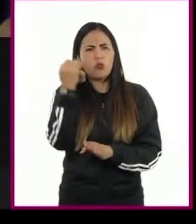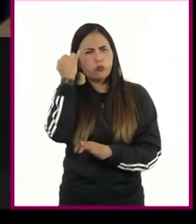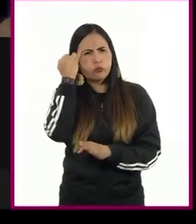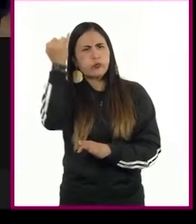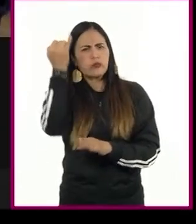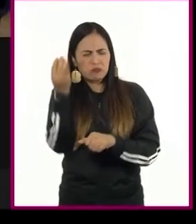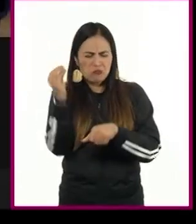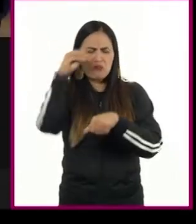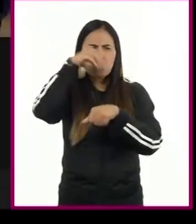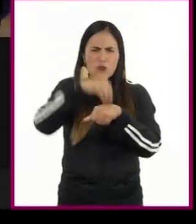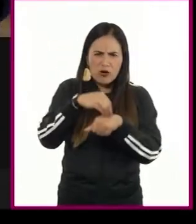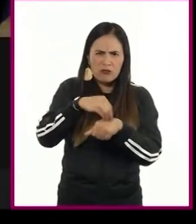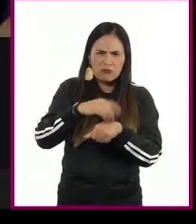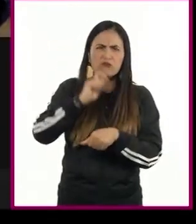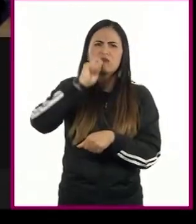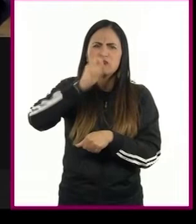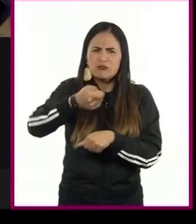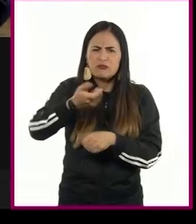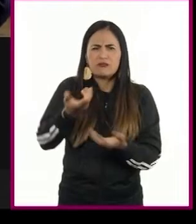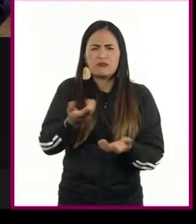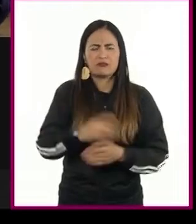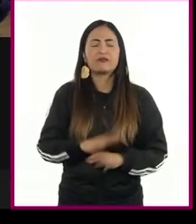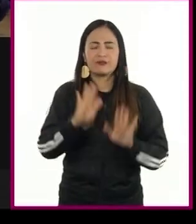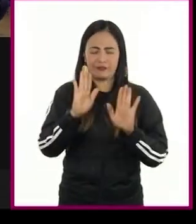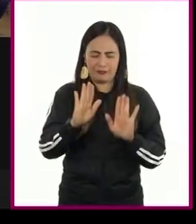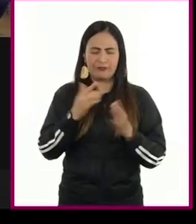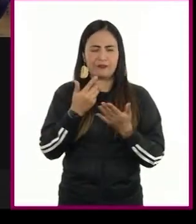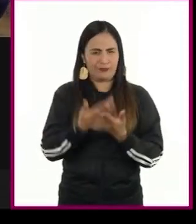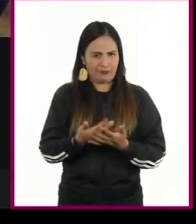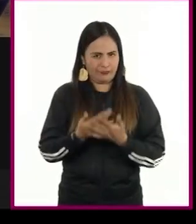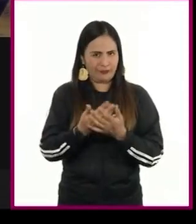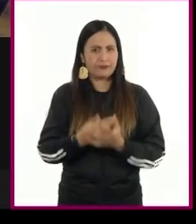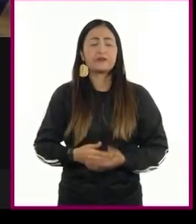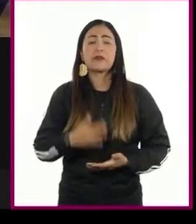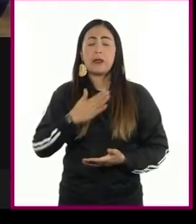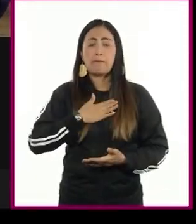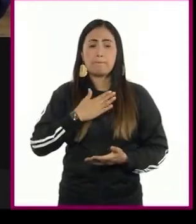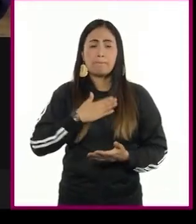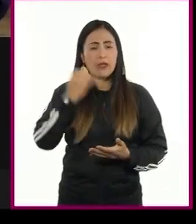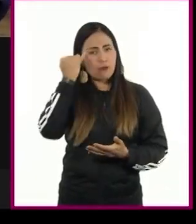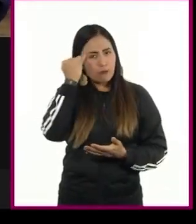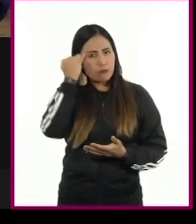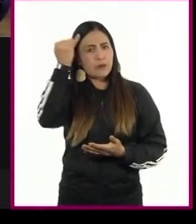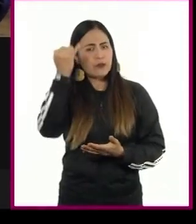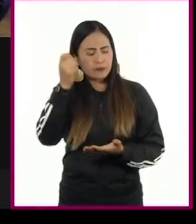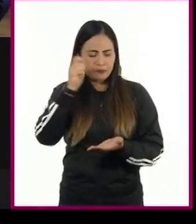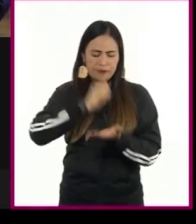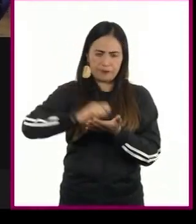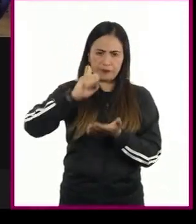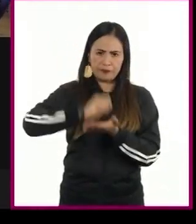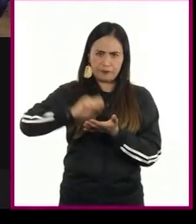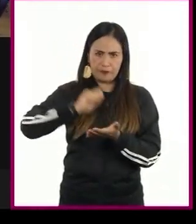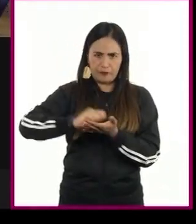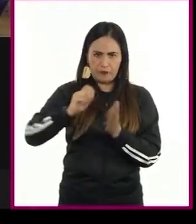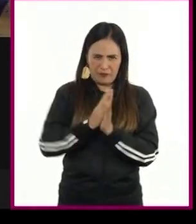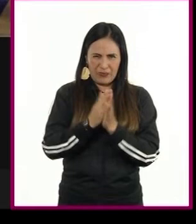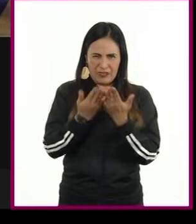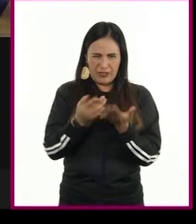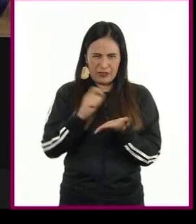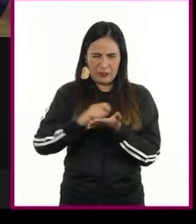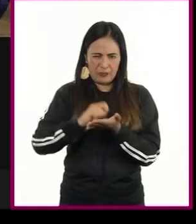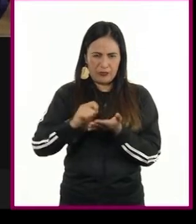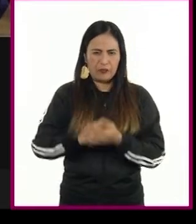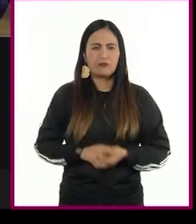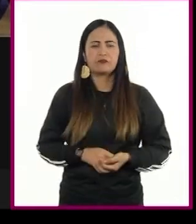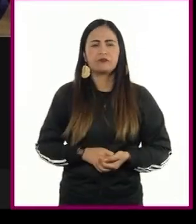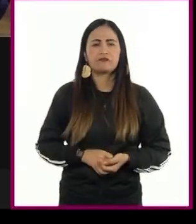entonces? Pues, permítame contarles, mi obra, Compendium de Divina Proportione,